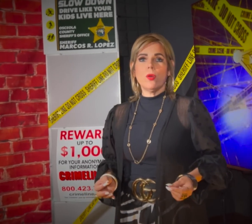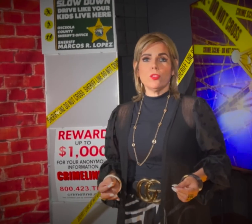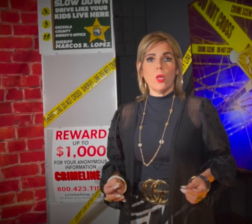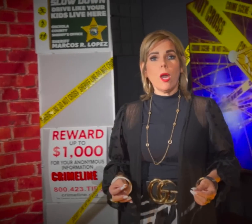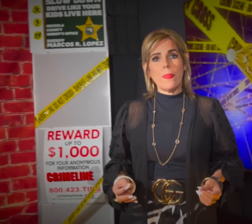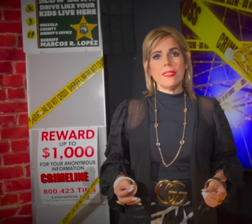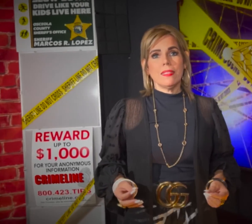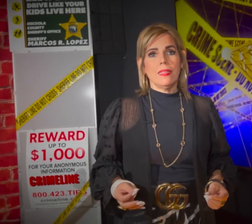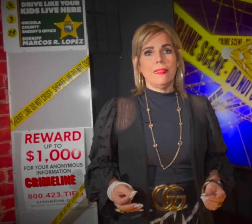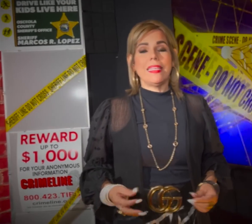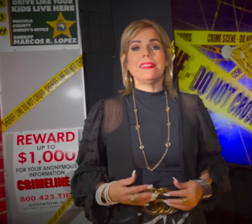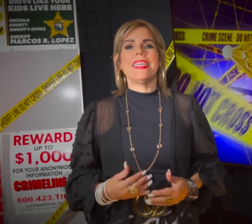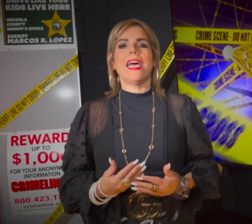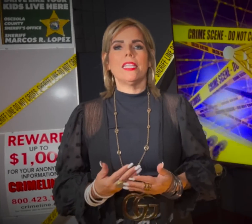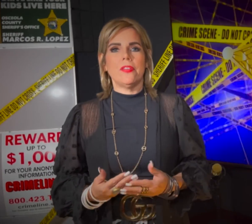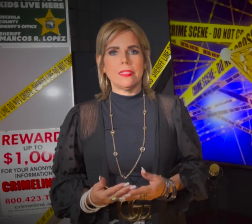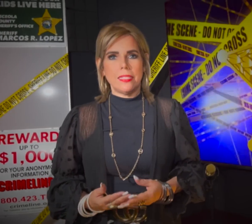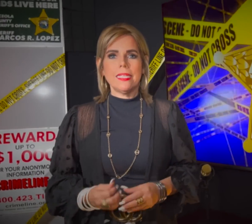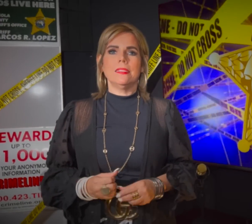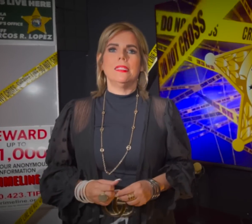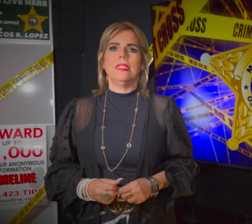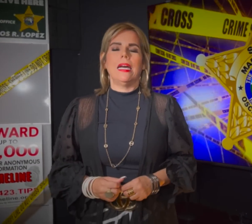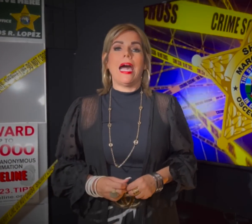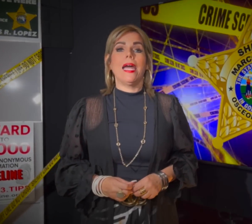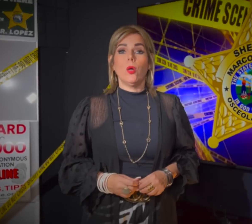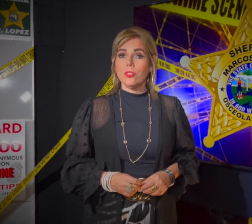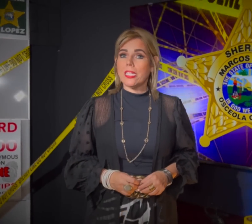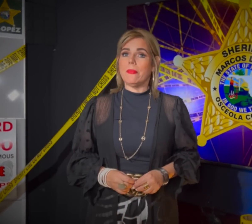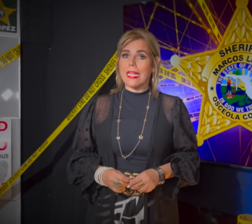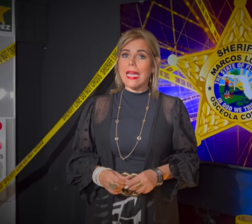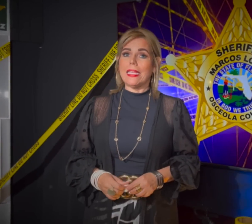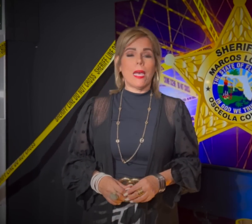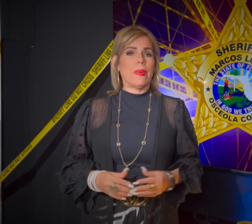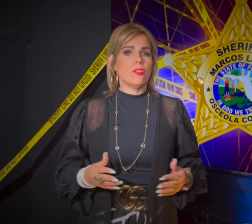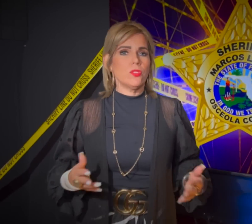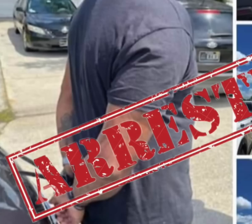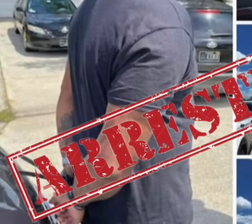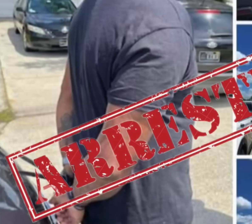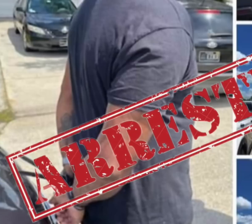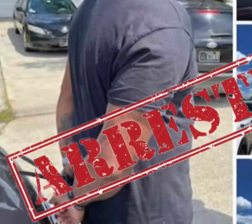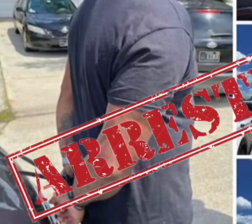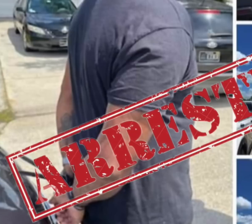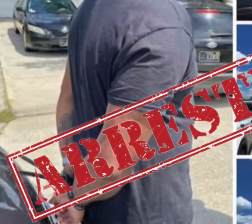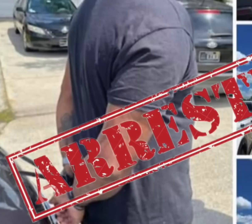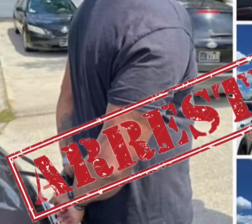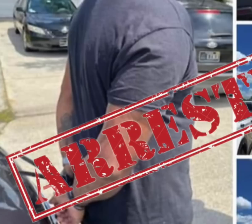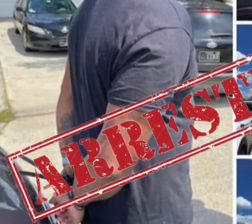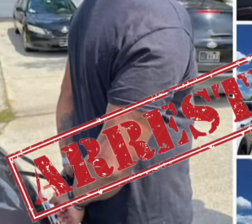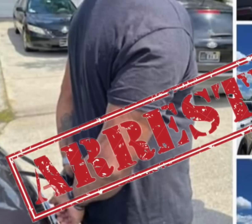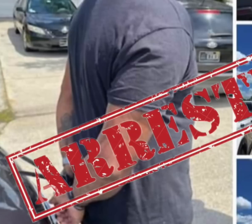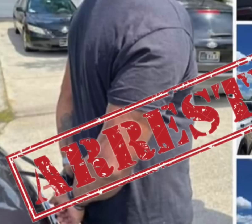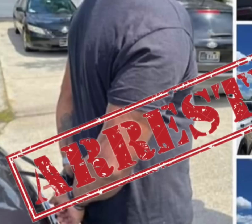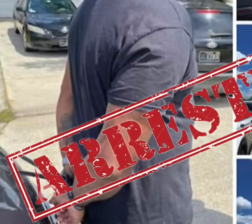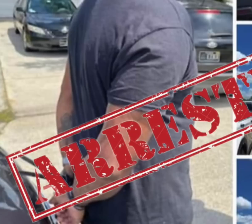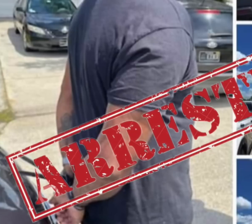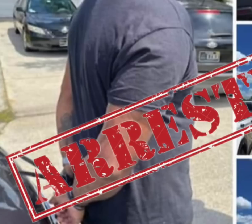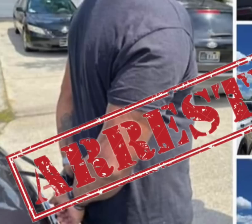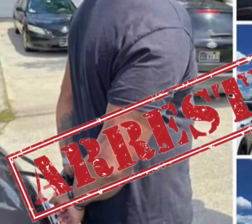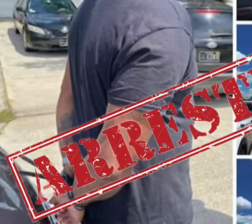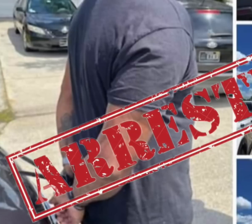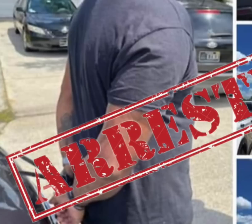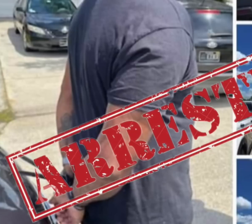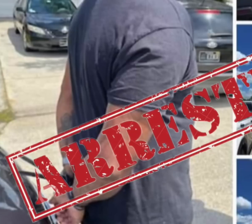Marcos López desea advertir a los criminales, a personas que cometen delitos en otros